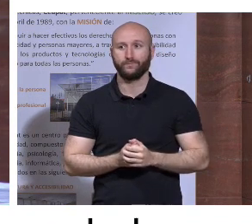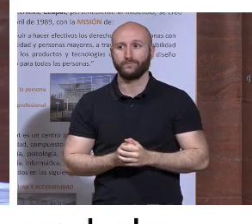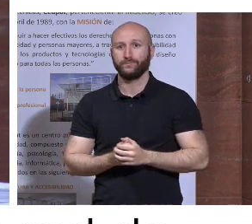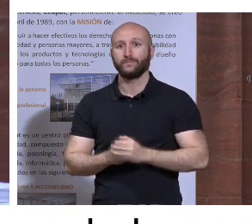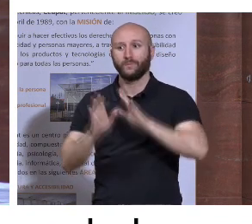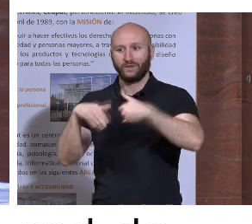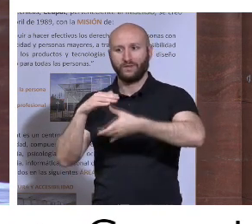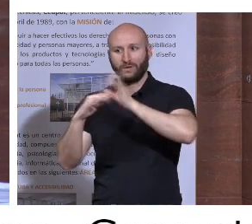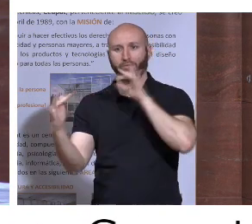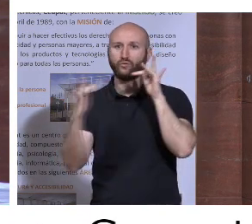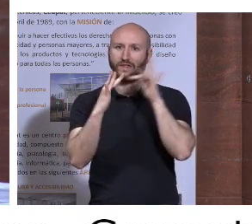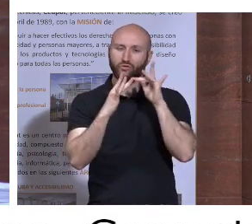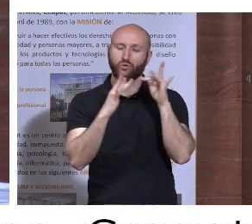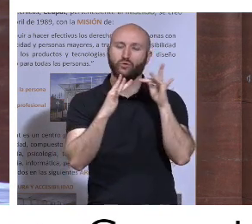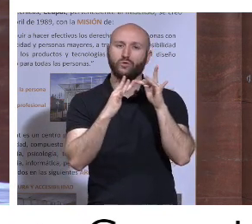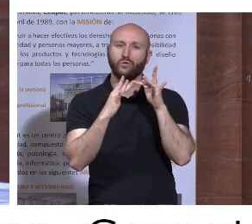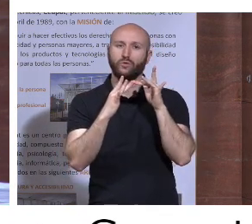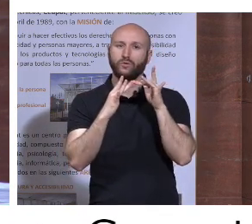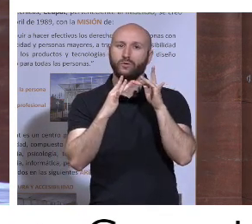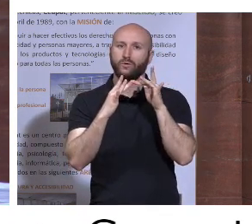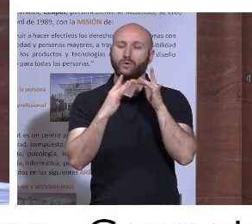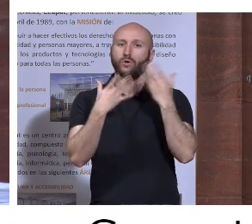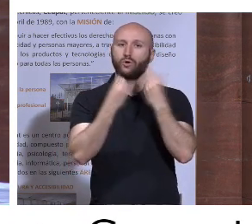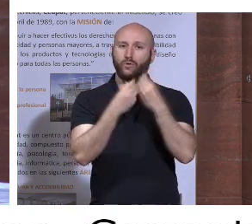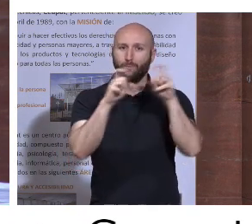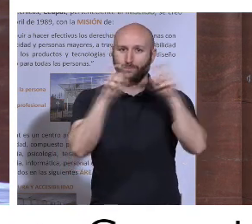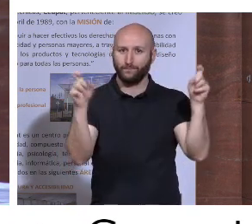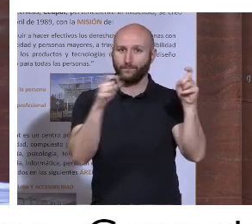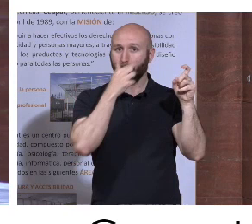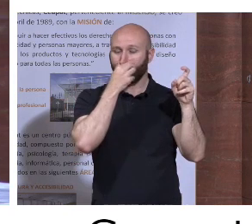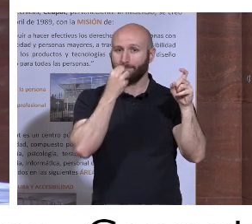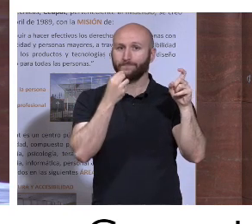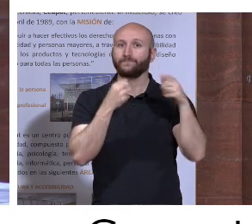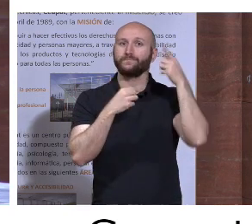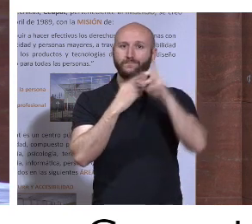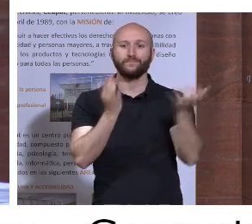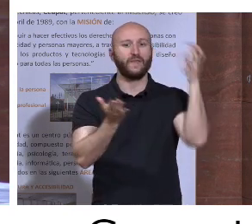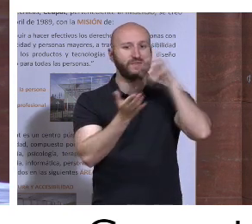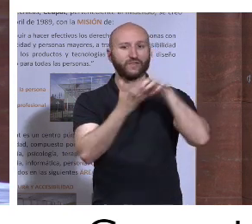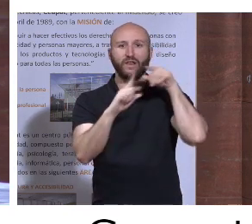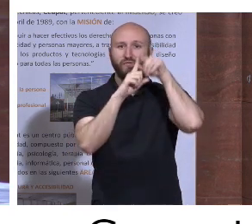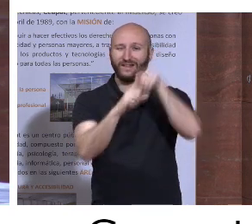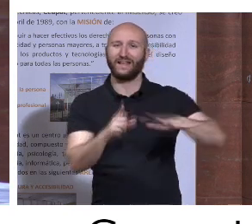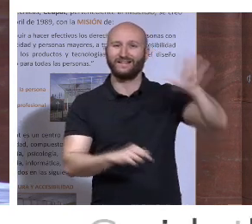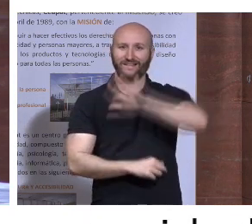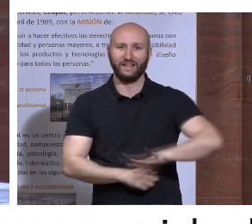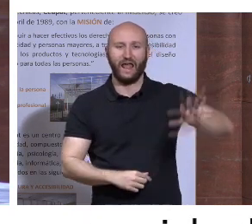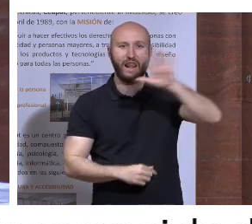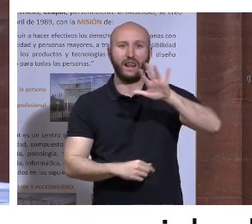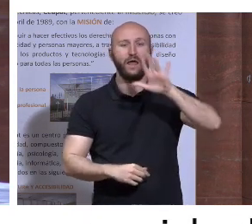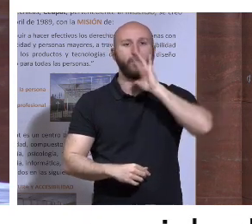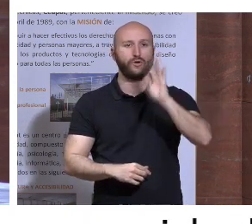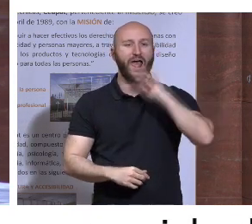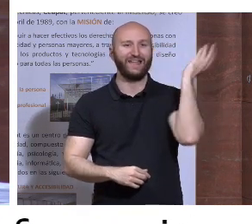contacto con CRE León, Discapacidad y Dependencia, y un centro de referencia estatal de atención al daño